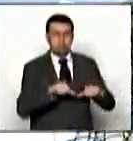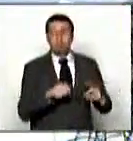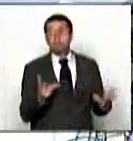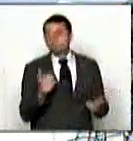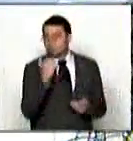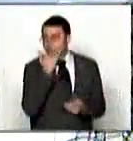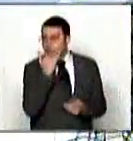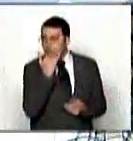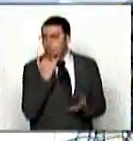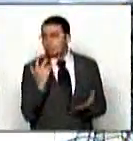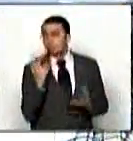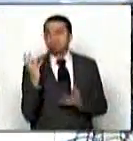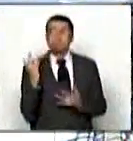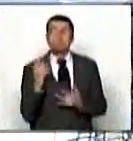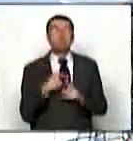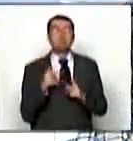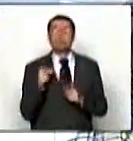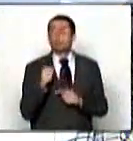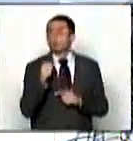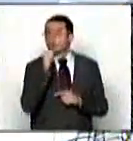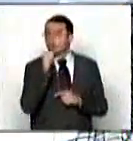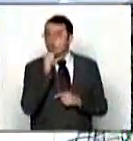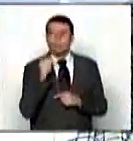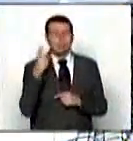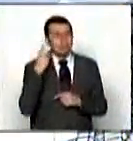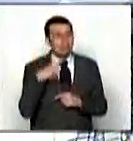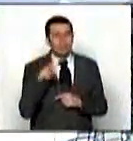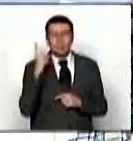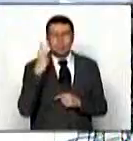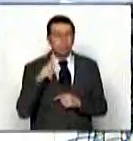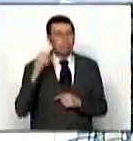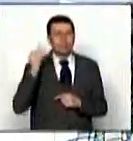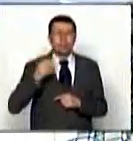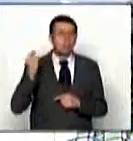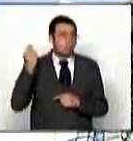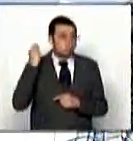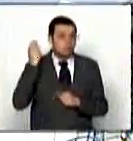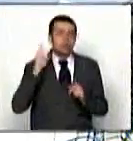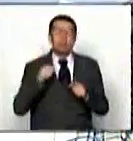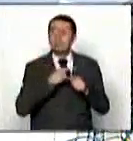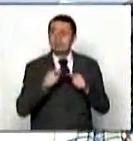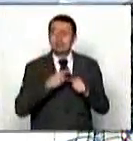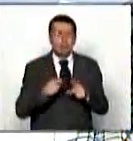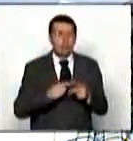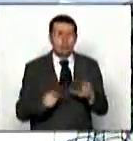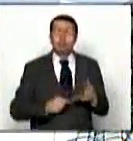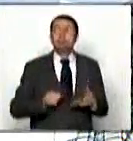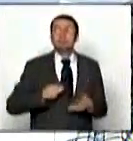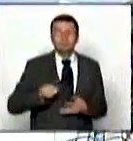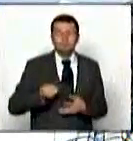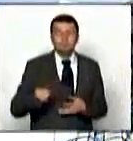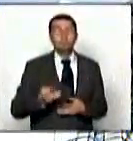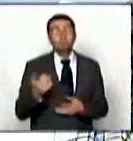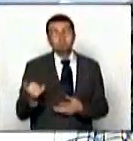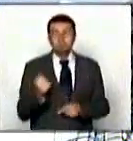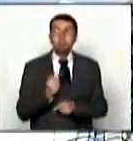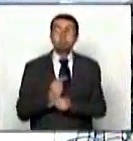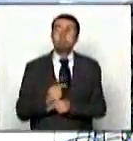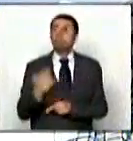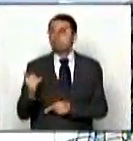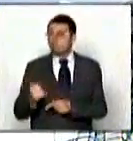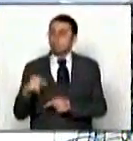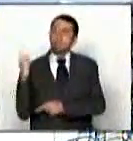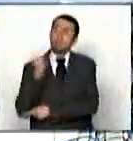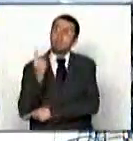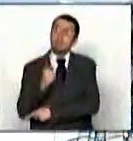con esto, pero la noticia de todos estos días y durante varias semanas va a girar mucho en torno a esas